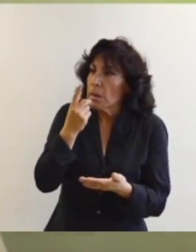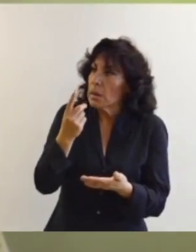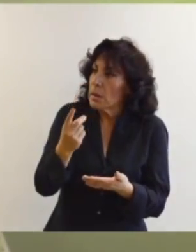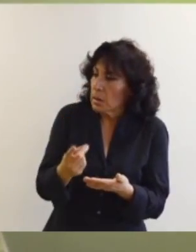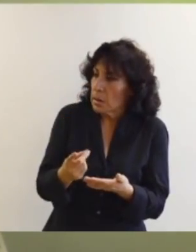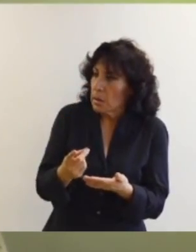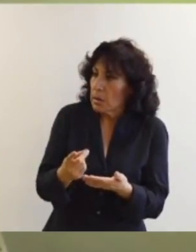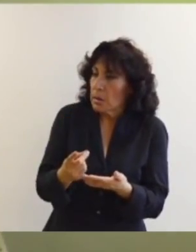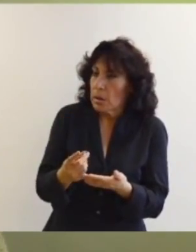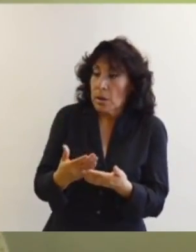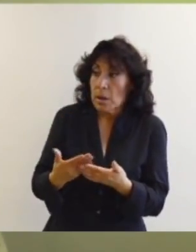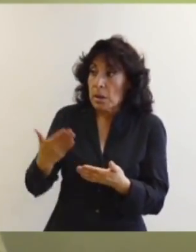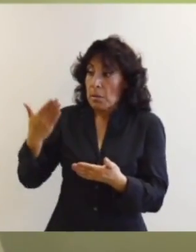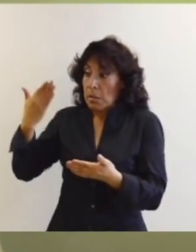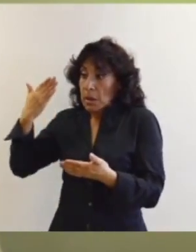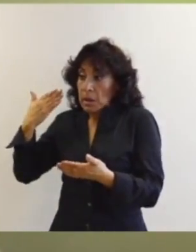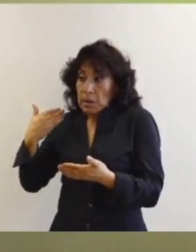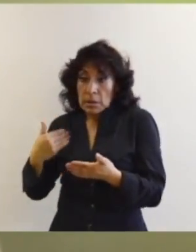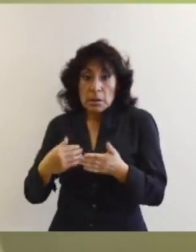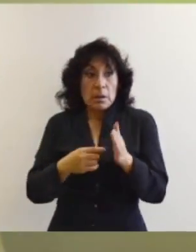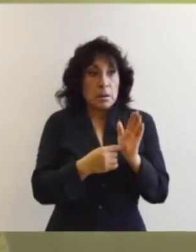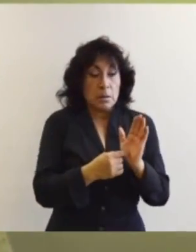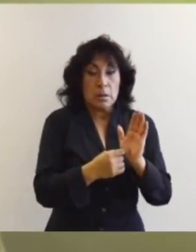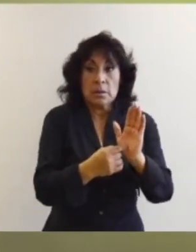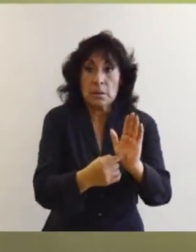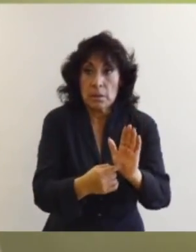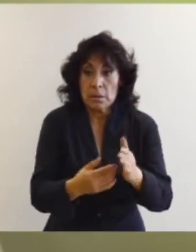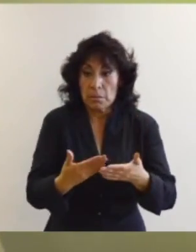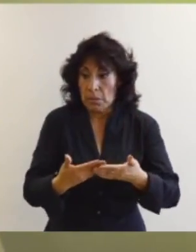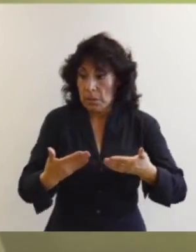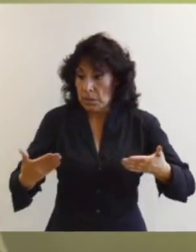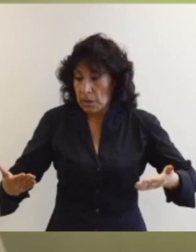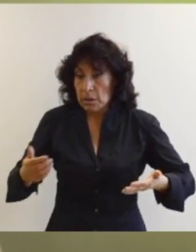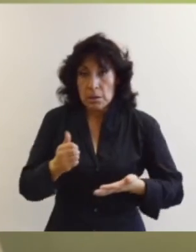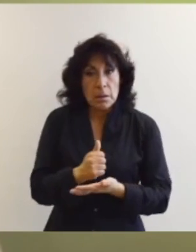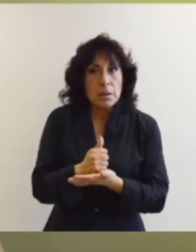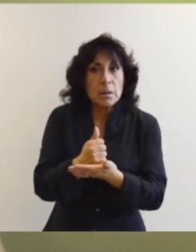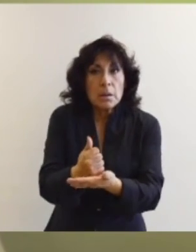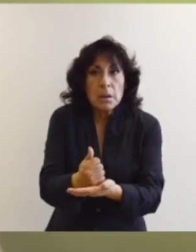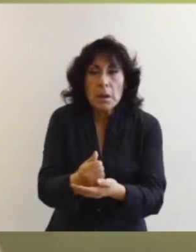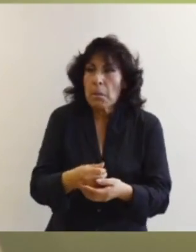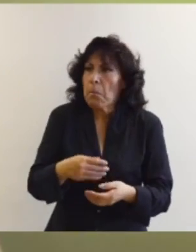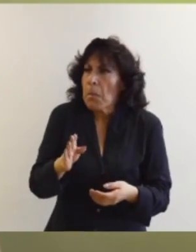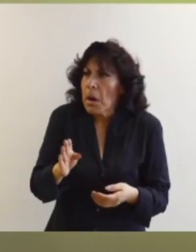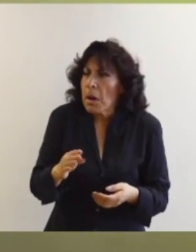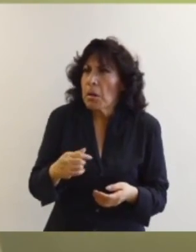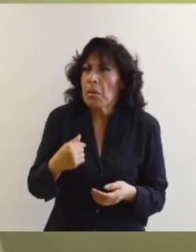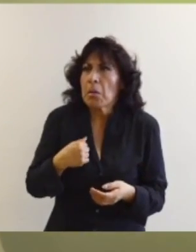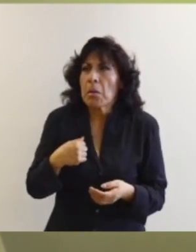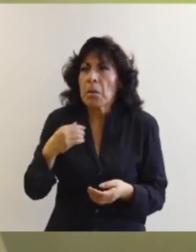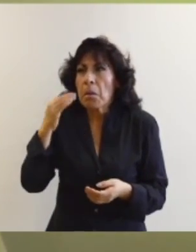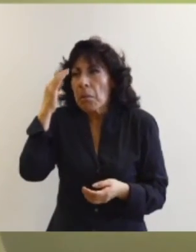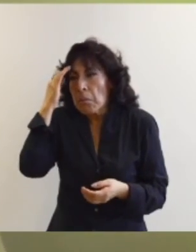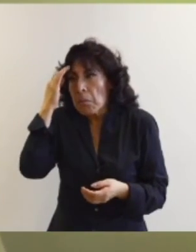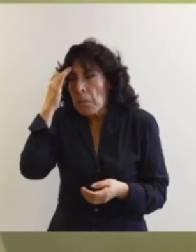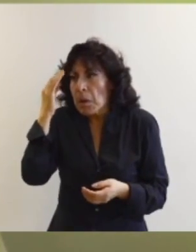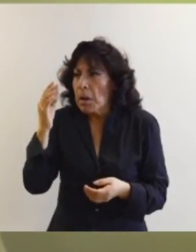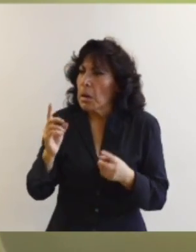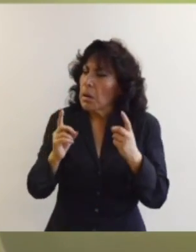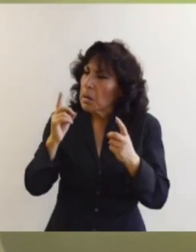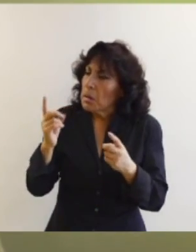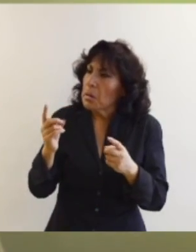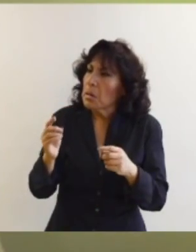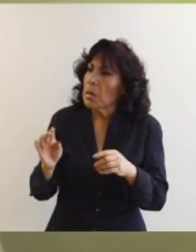interesaba revelar el pasado en función del presente. ¿En qué medida nos beneficiaría